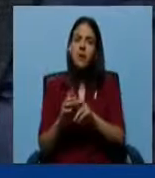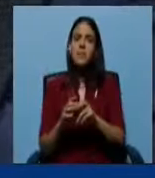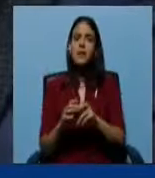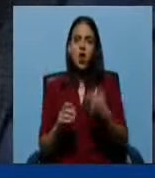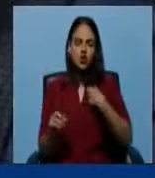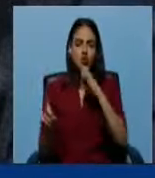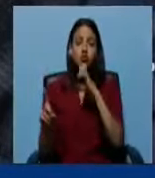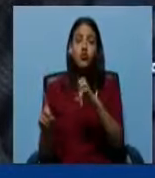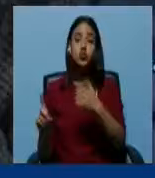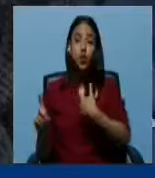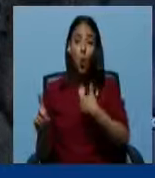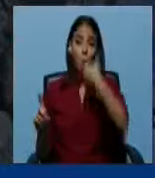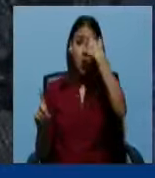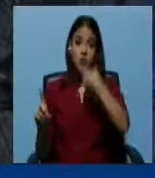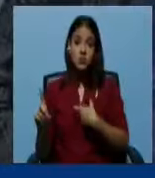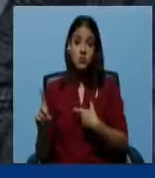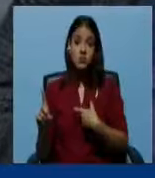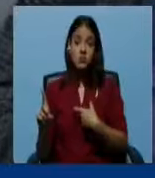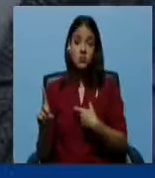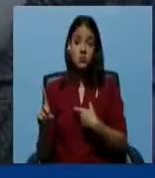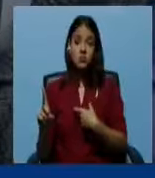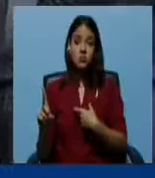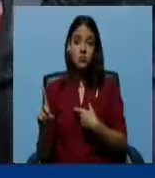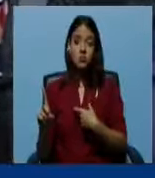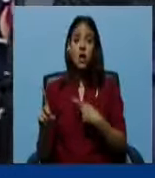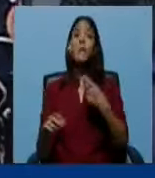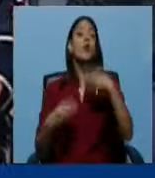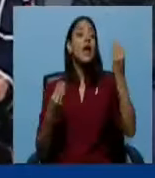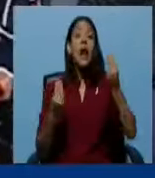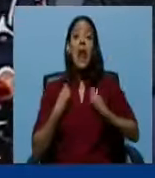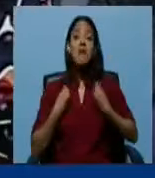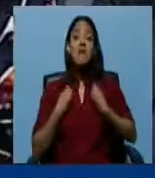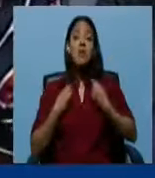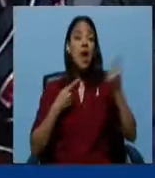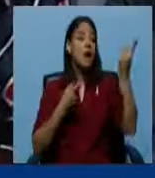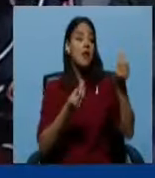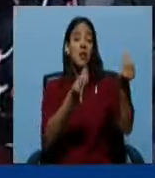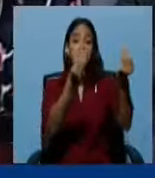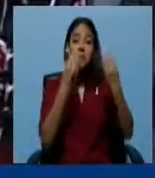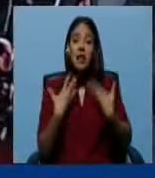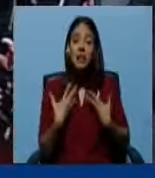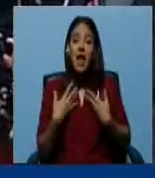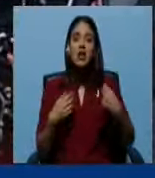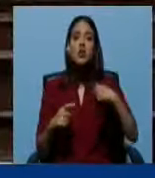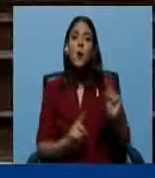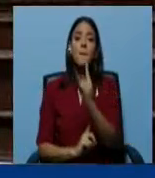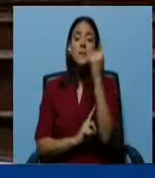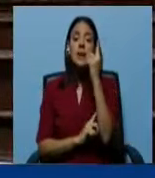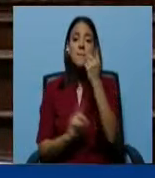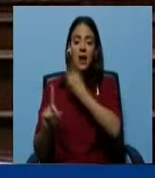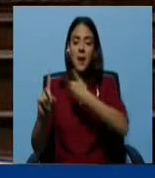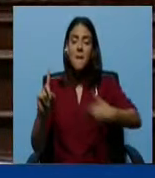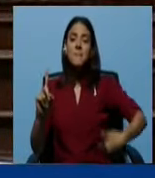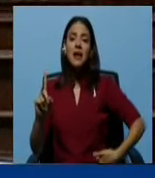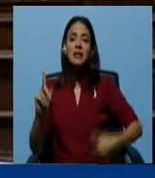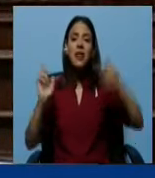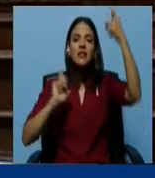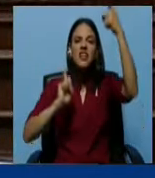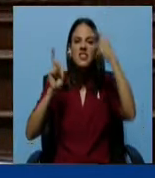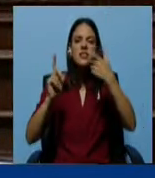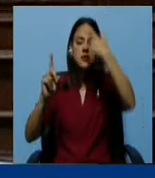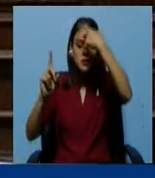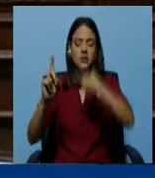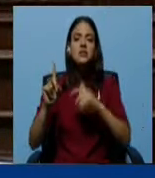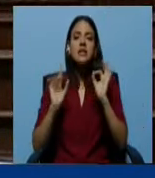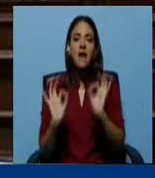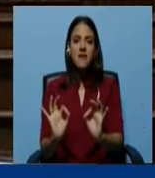soy, por razón de la vida, el primer presidente chavista de la historia